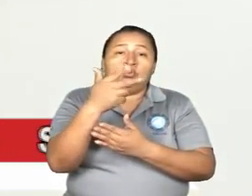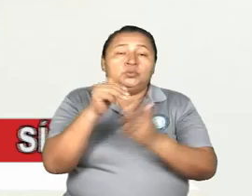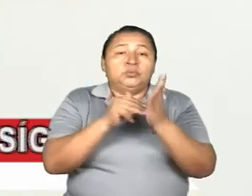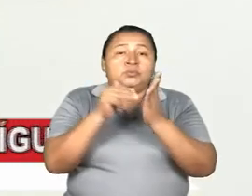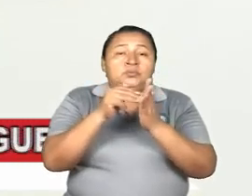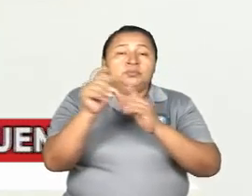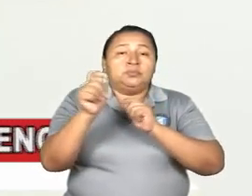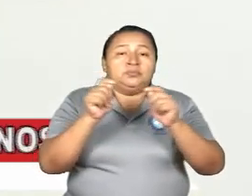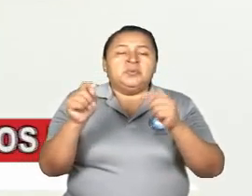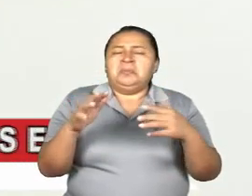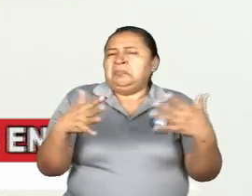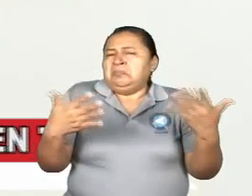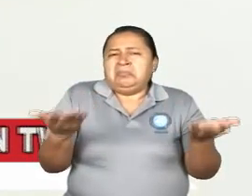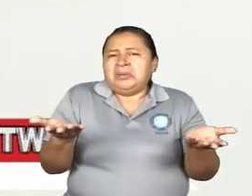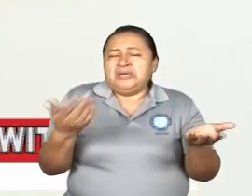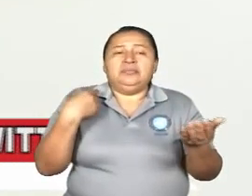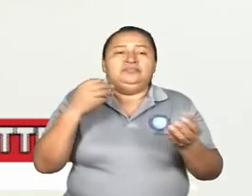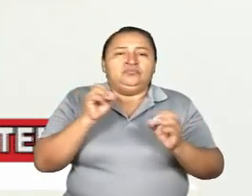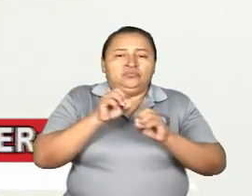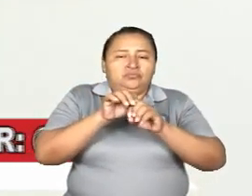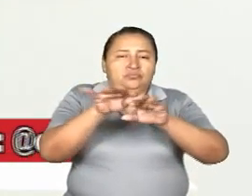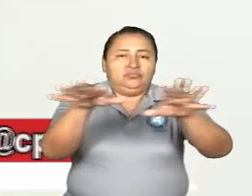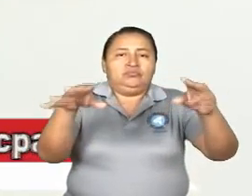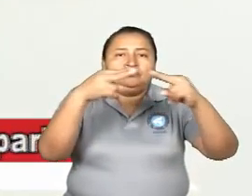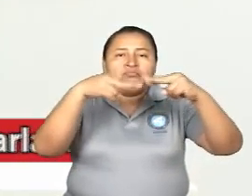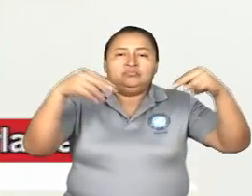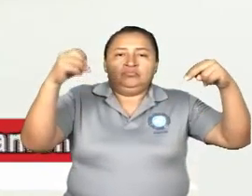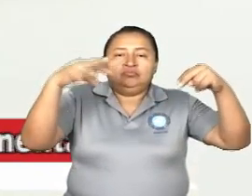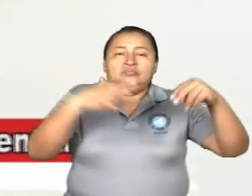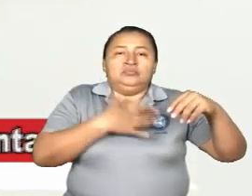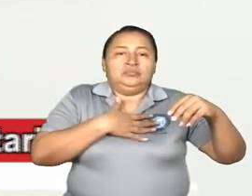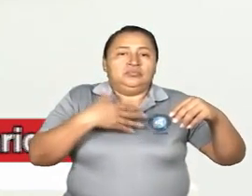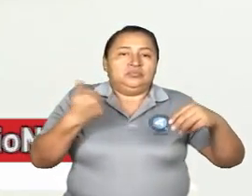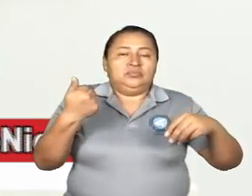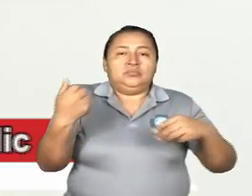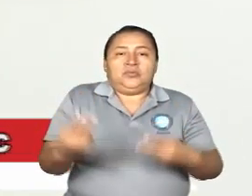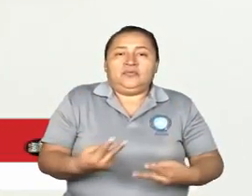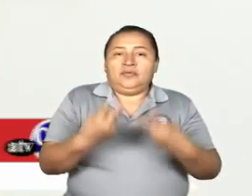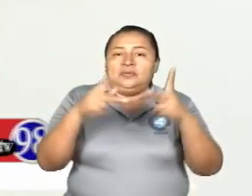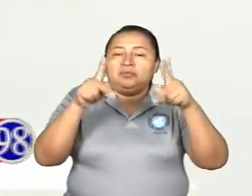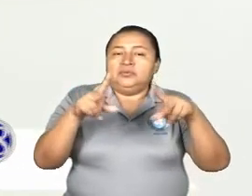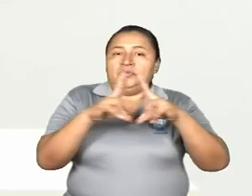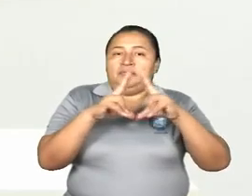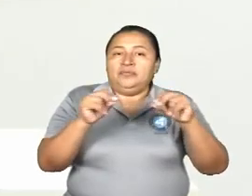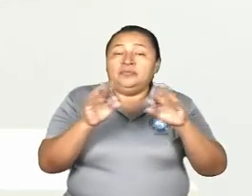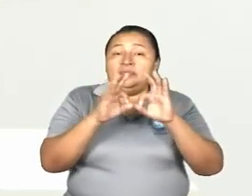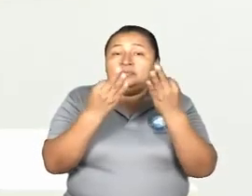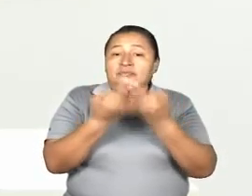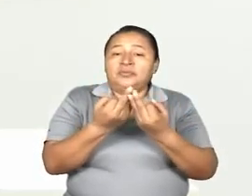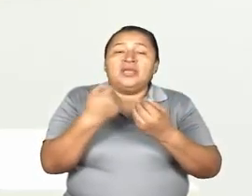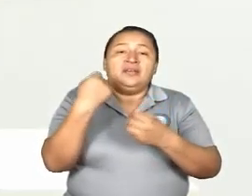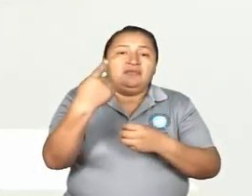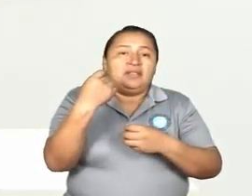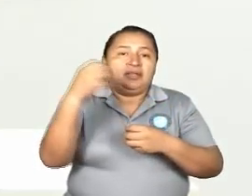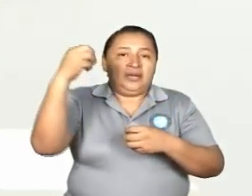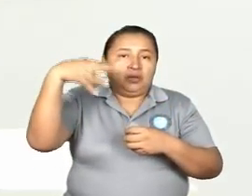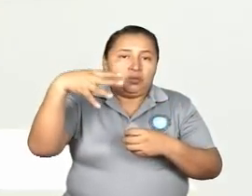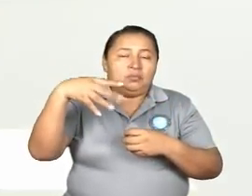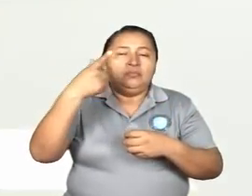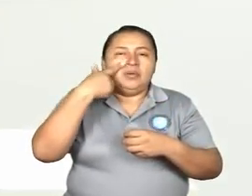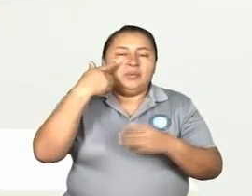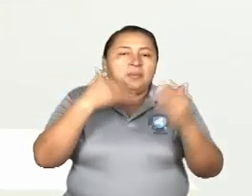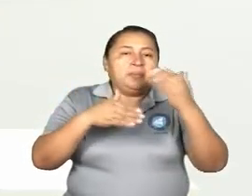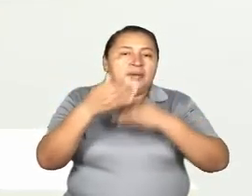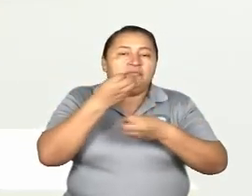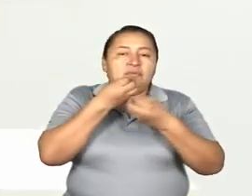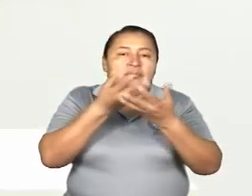$29.8 millones. Esto para llevar más energía y por ende mejorar la calidad de vida de las familias nicaragüenses que aún no cuentan con este beneficio. Veamos más